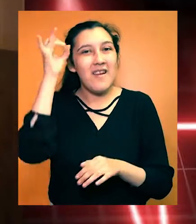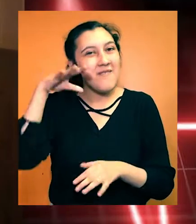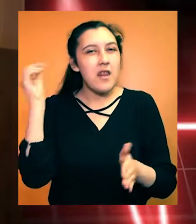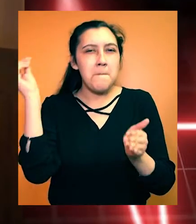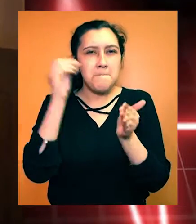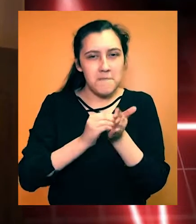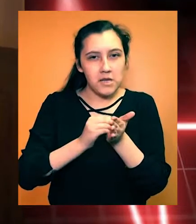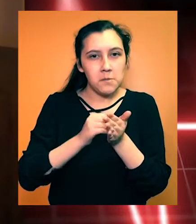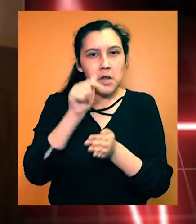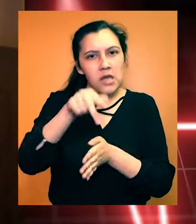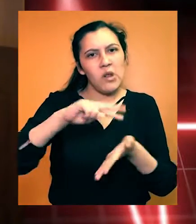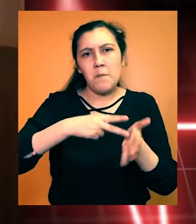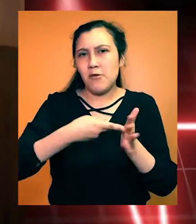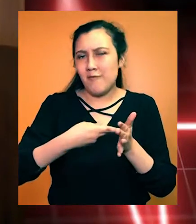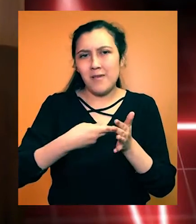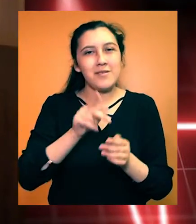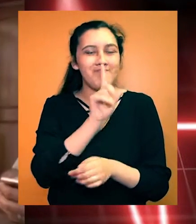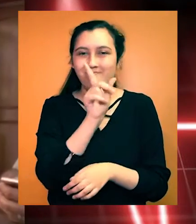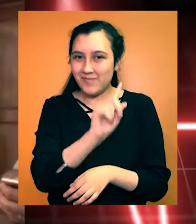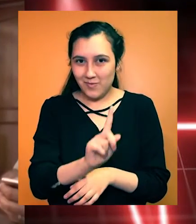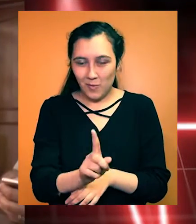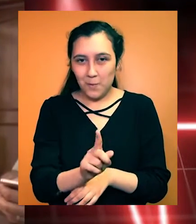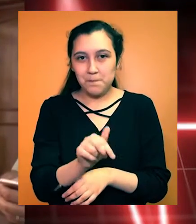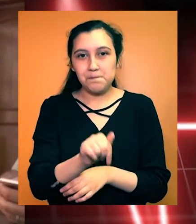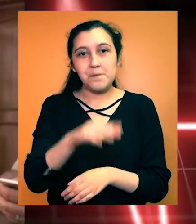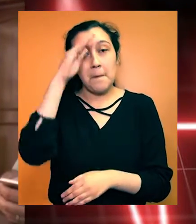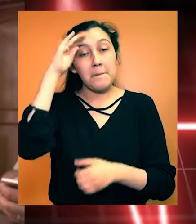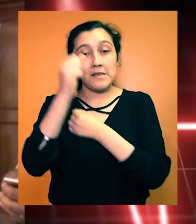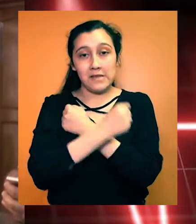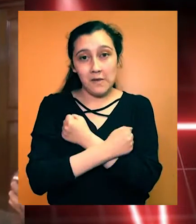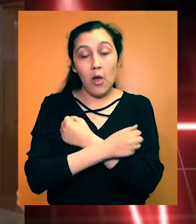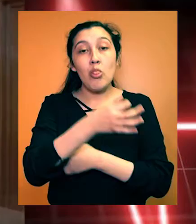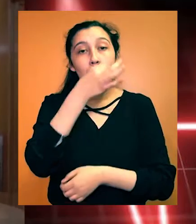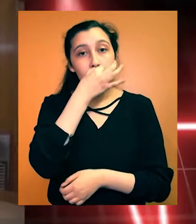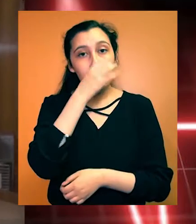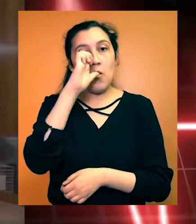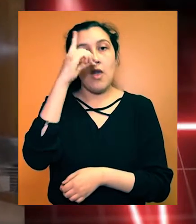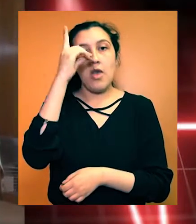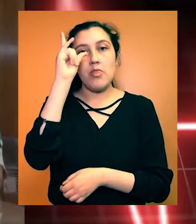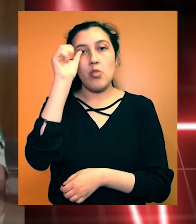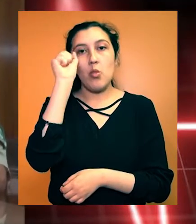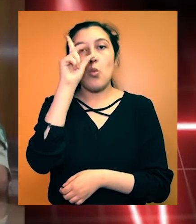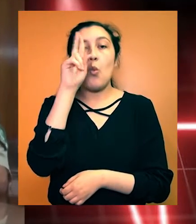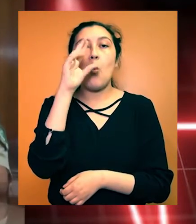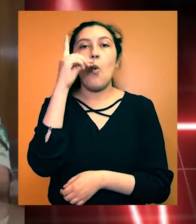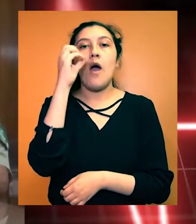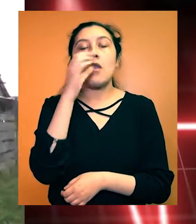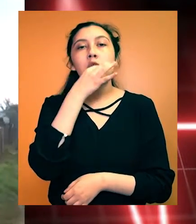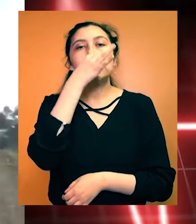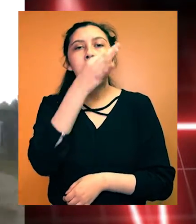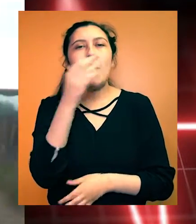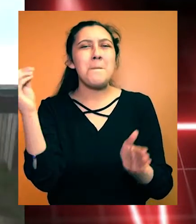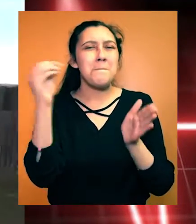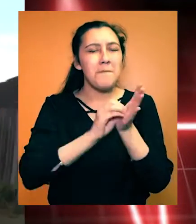mayores antecedentes, cosa que este tipo de hechos no se vuelva a repetir. En la misma instancia, el prefecto de Carabineros de Osorno, Eduardo Mora, manifestó que